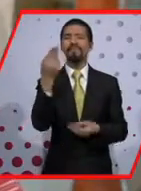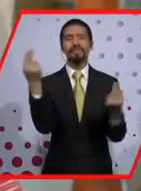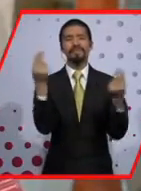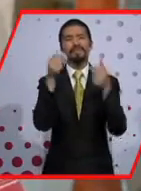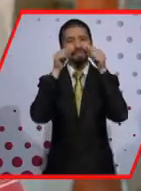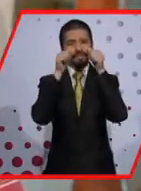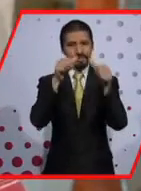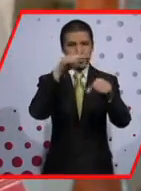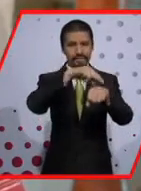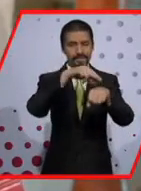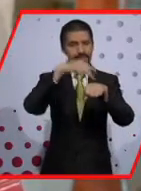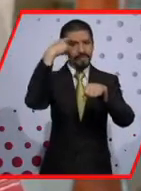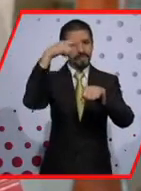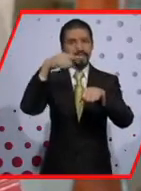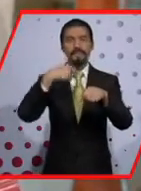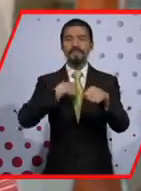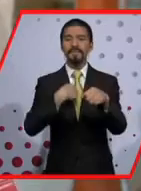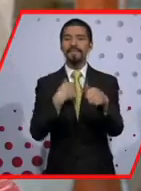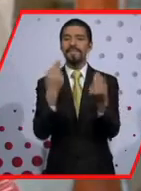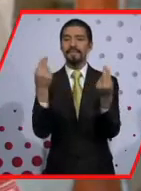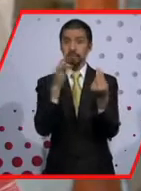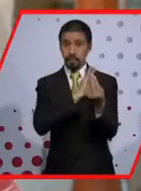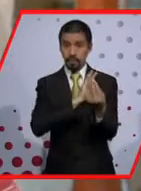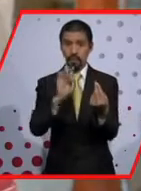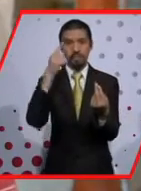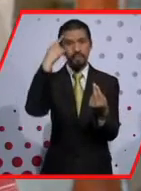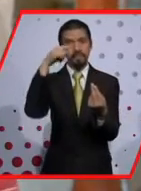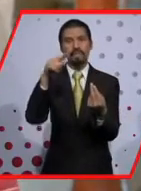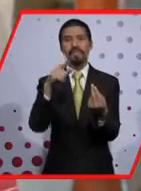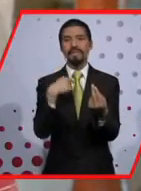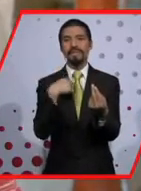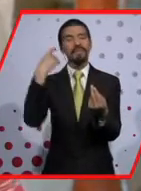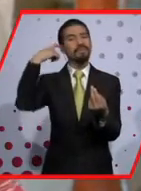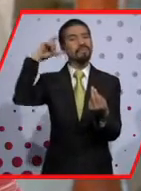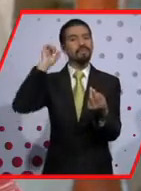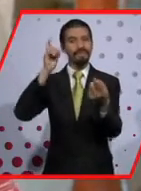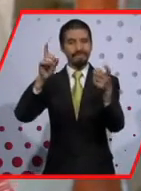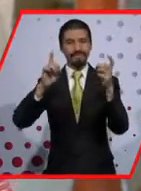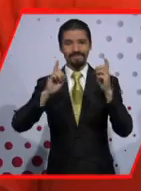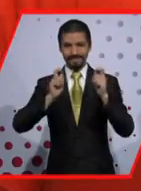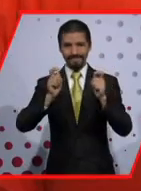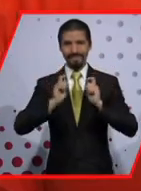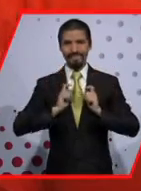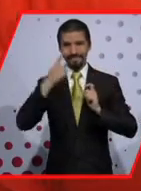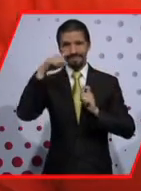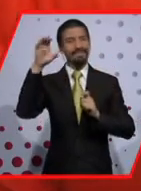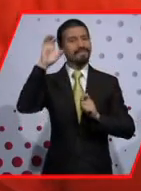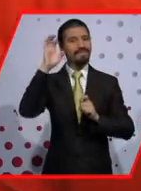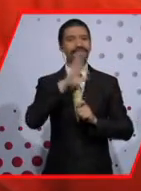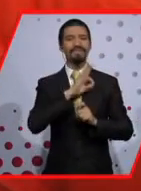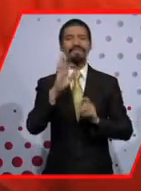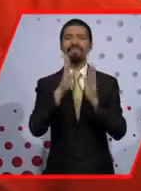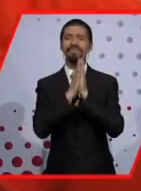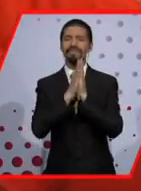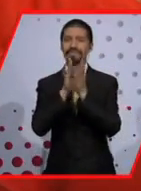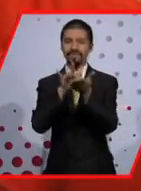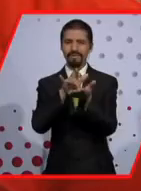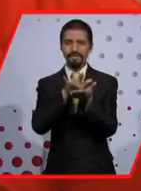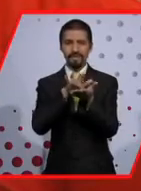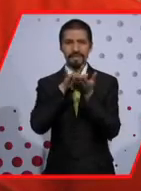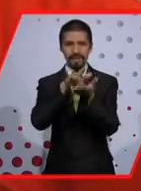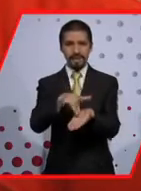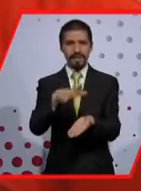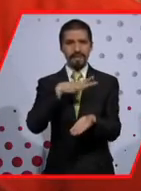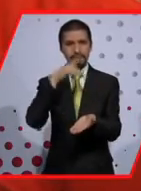médica para que me si fuera posible me dieran mis aparatos para poder oír si nos pudieran apoyar con el aparato